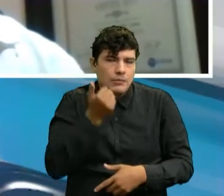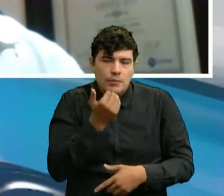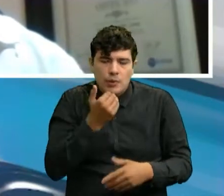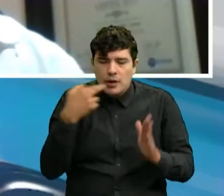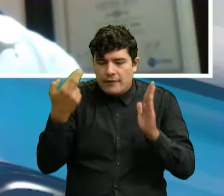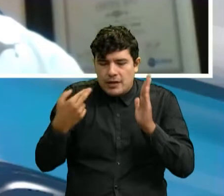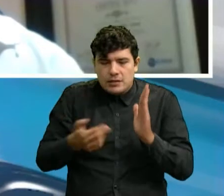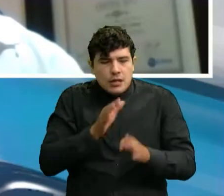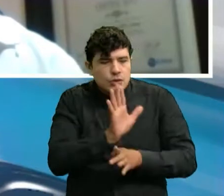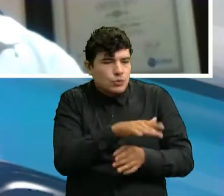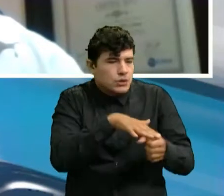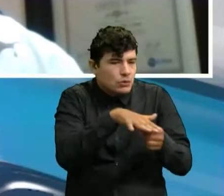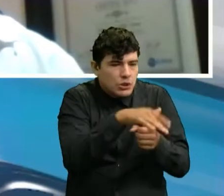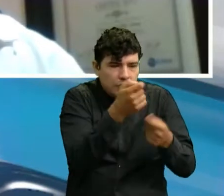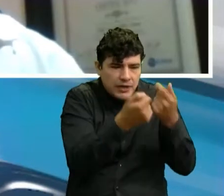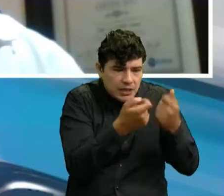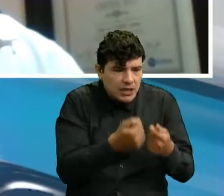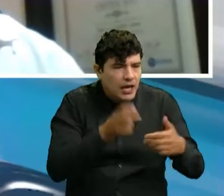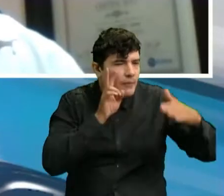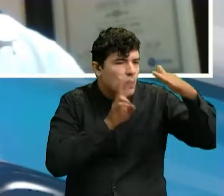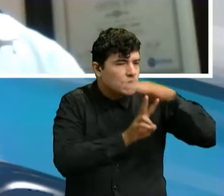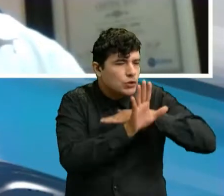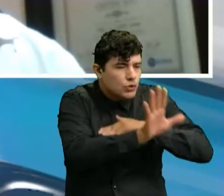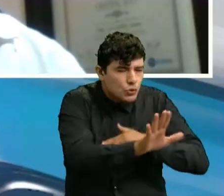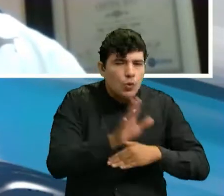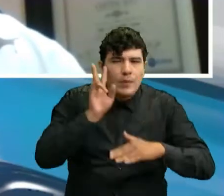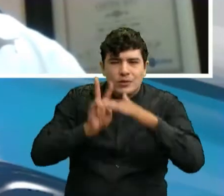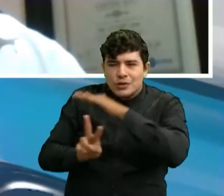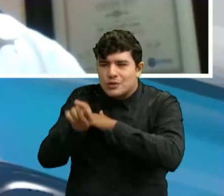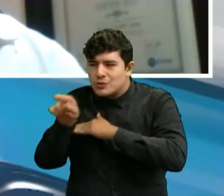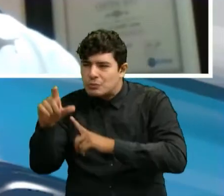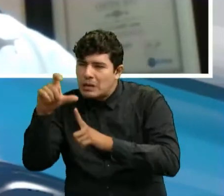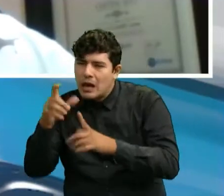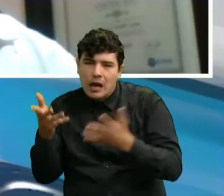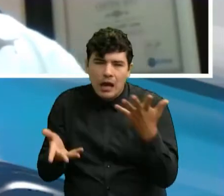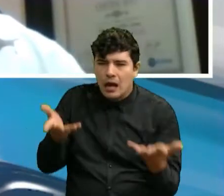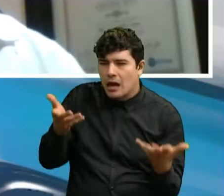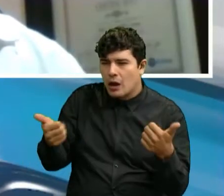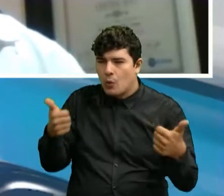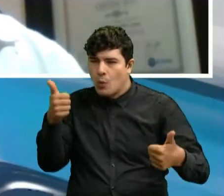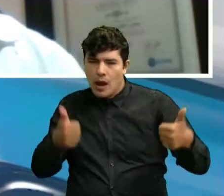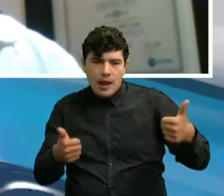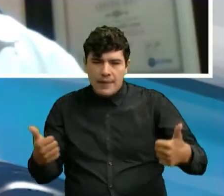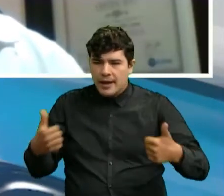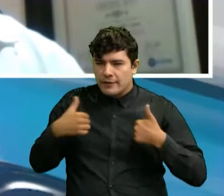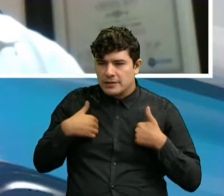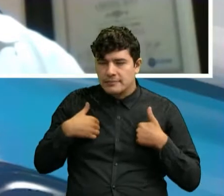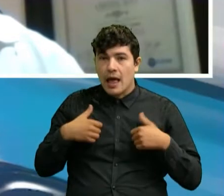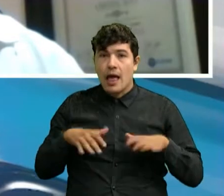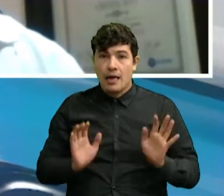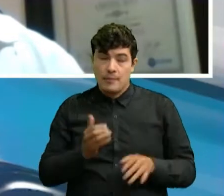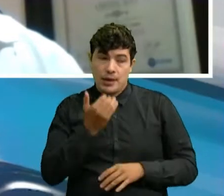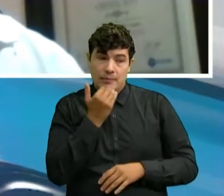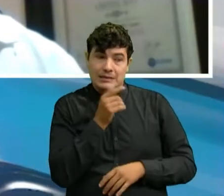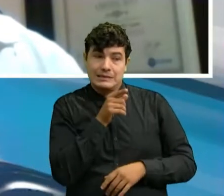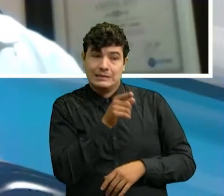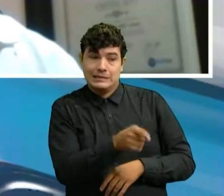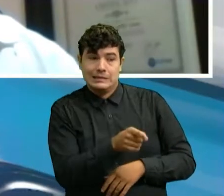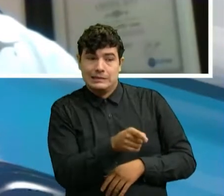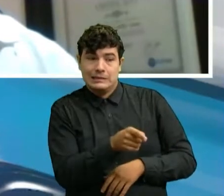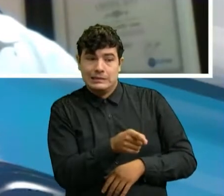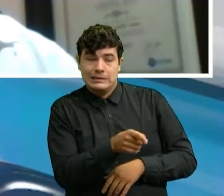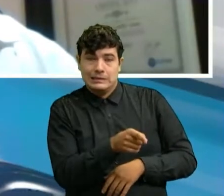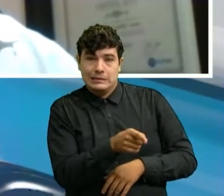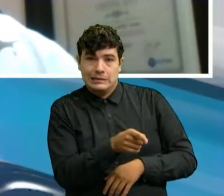su situación financiera, la proyección. Segundo, si revisada su situación se observa que no fue